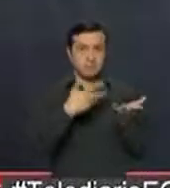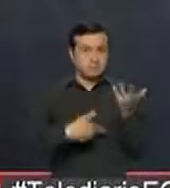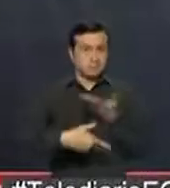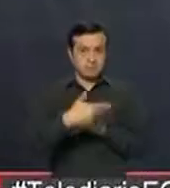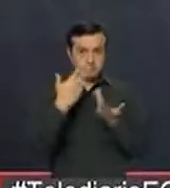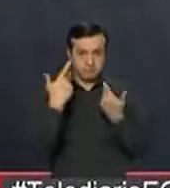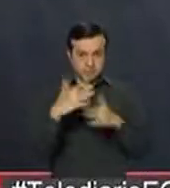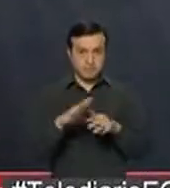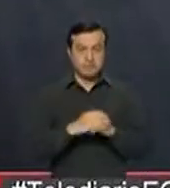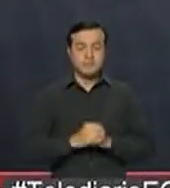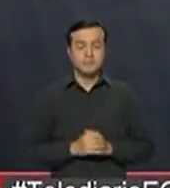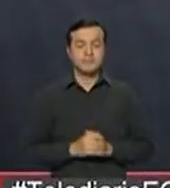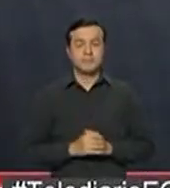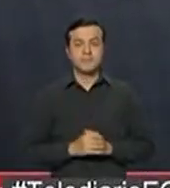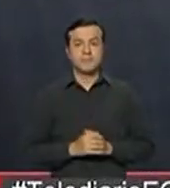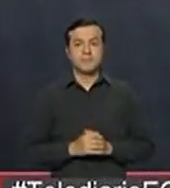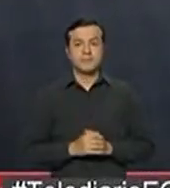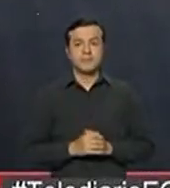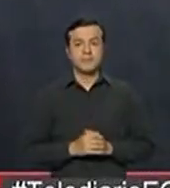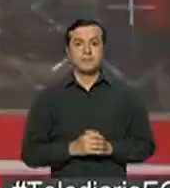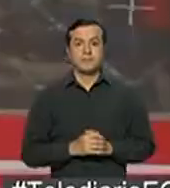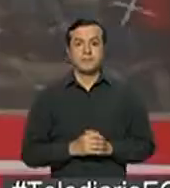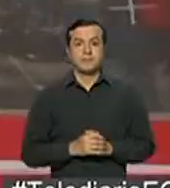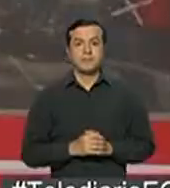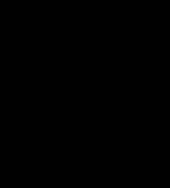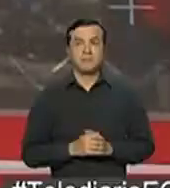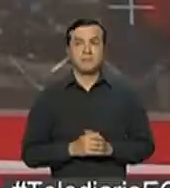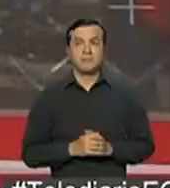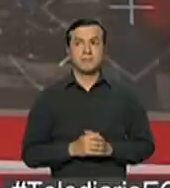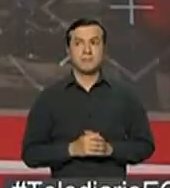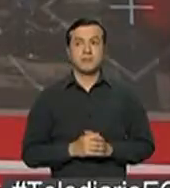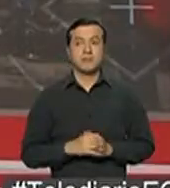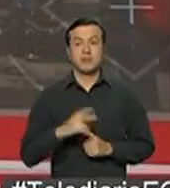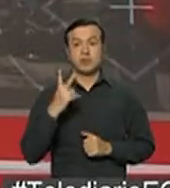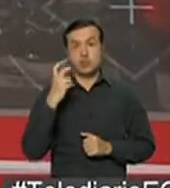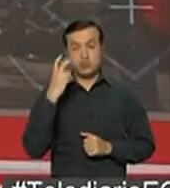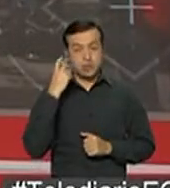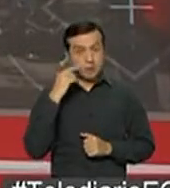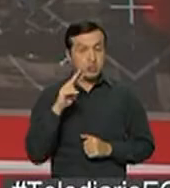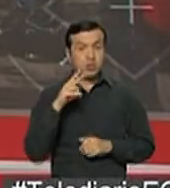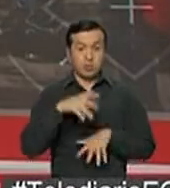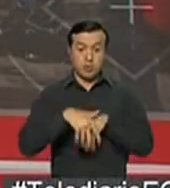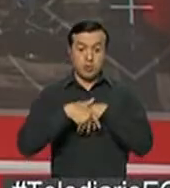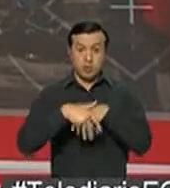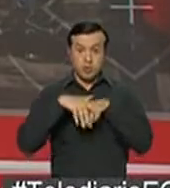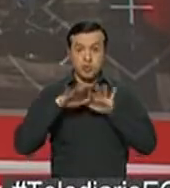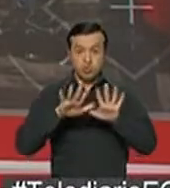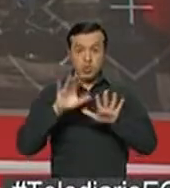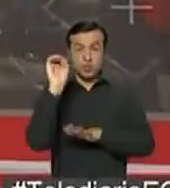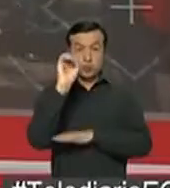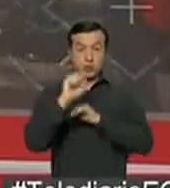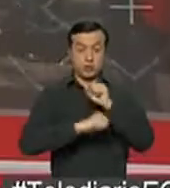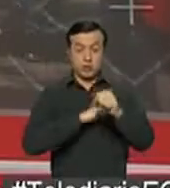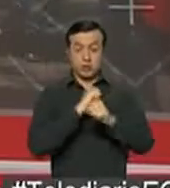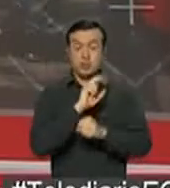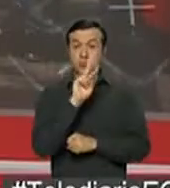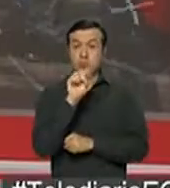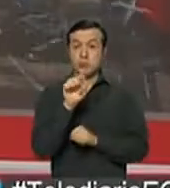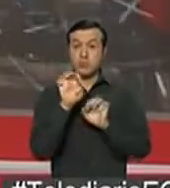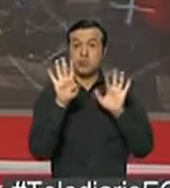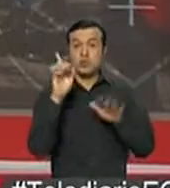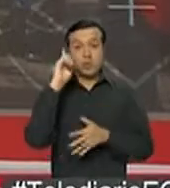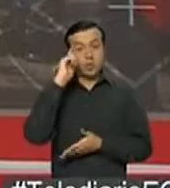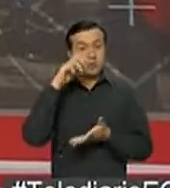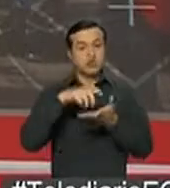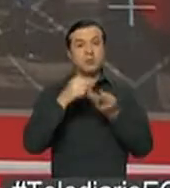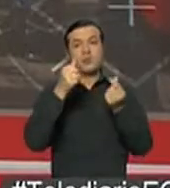protagonistas. Javier Ceballos, Medios Públicos. Los 12 días de protestas de octubre de 2019 dejaron al país pérdidas